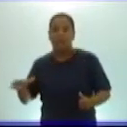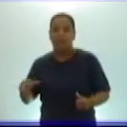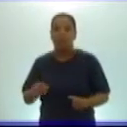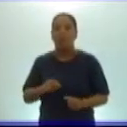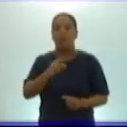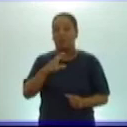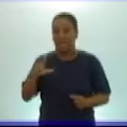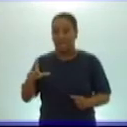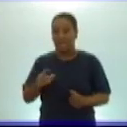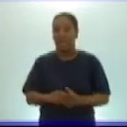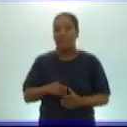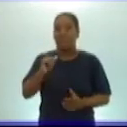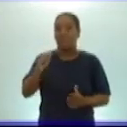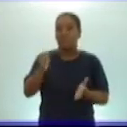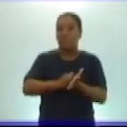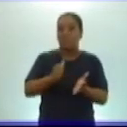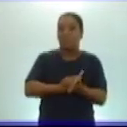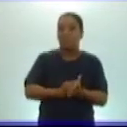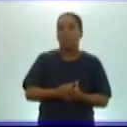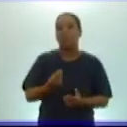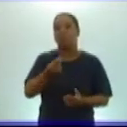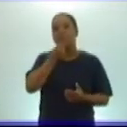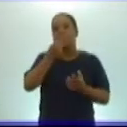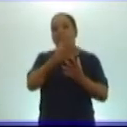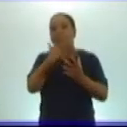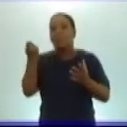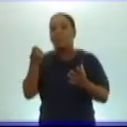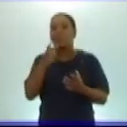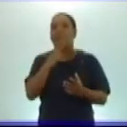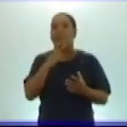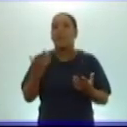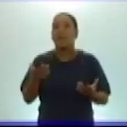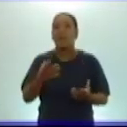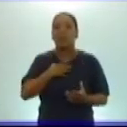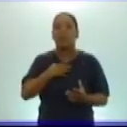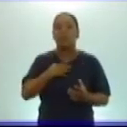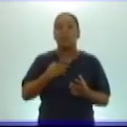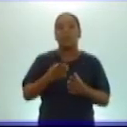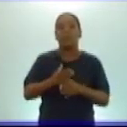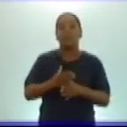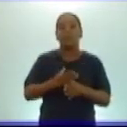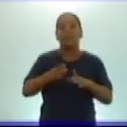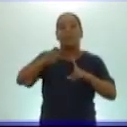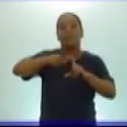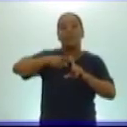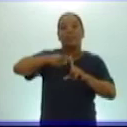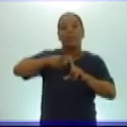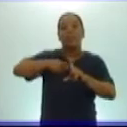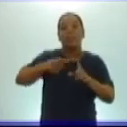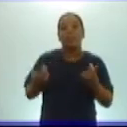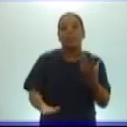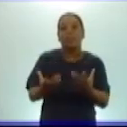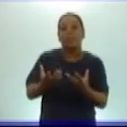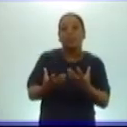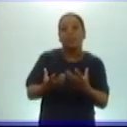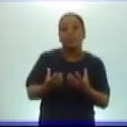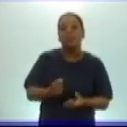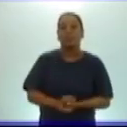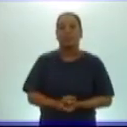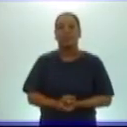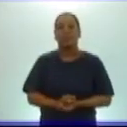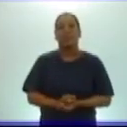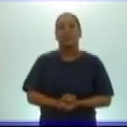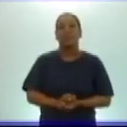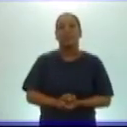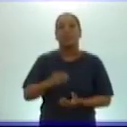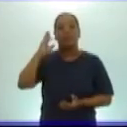sólido, que es soluble, y que presentan diferentes temperaturas de ebullición. Recuerden que la temperatura de ebullición es la temperatura a la que se